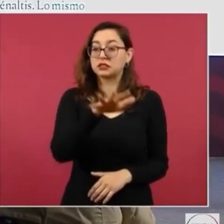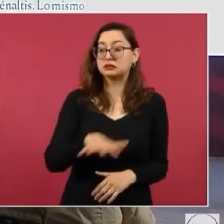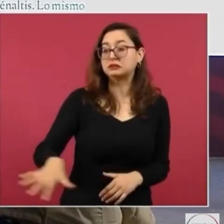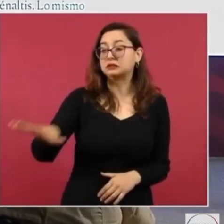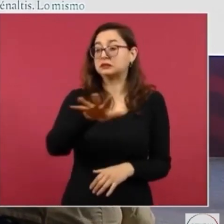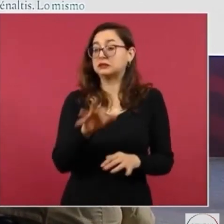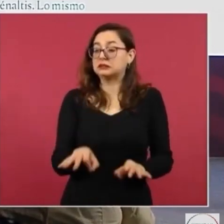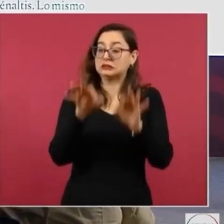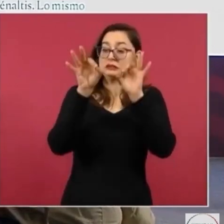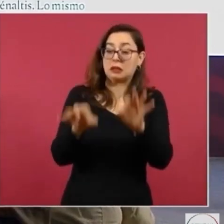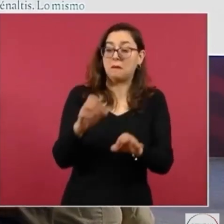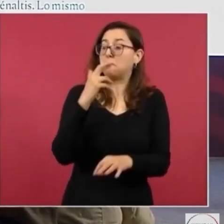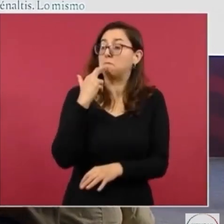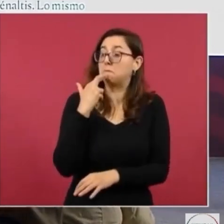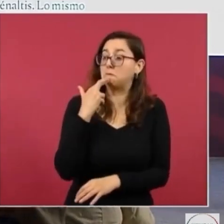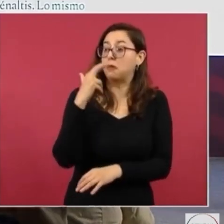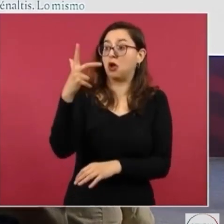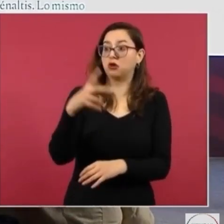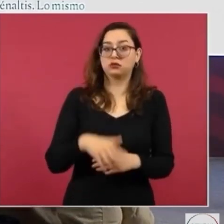Siempre he dicho